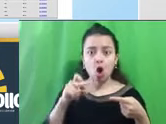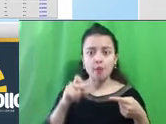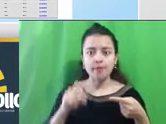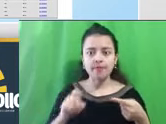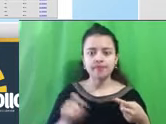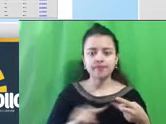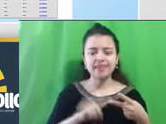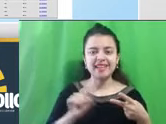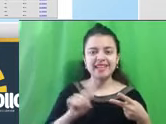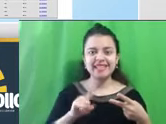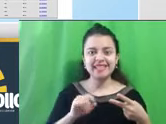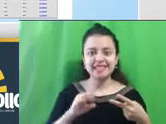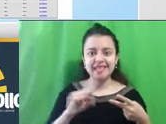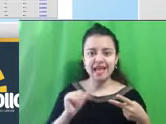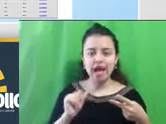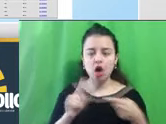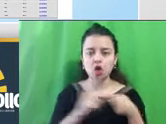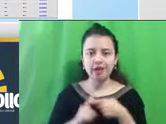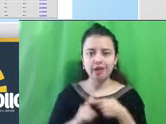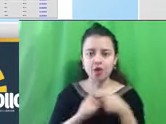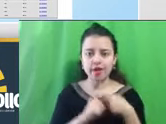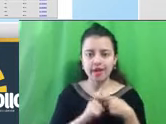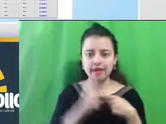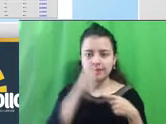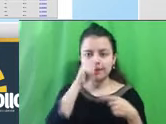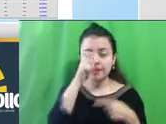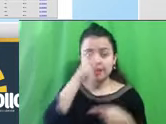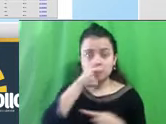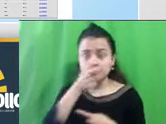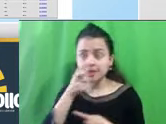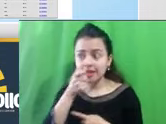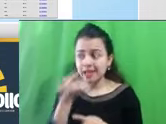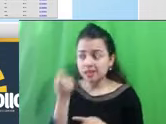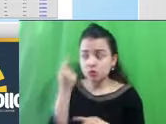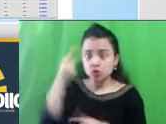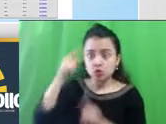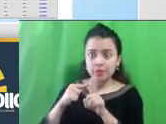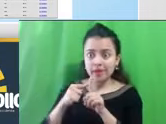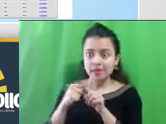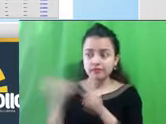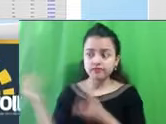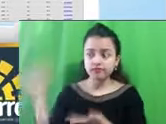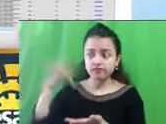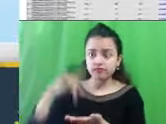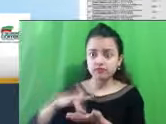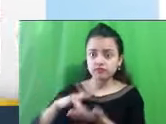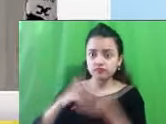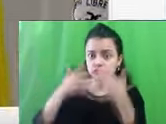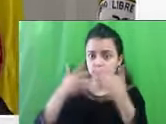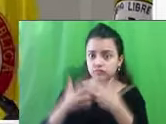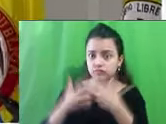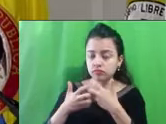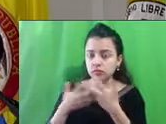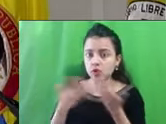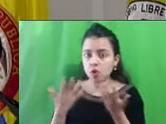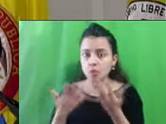hecho la Contraloría hace un mes hizo una socialización de cómo estaba Cundinamarca